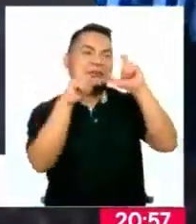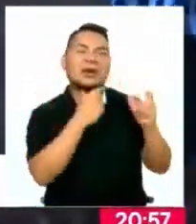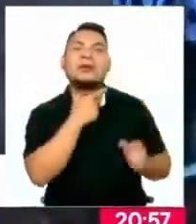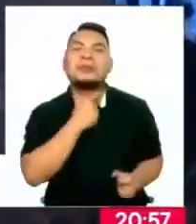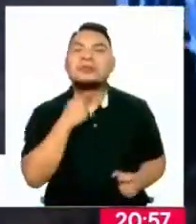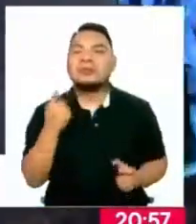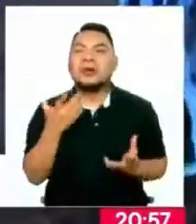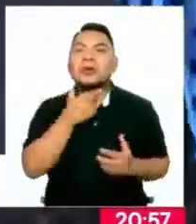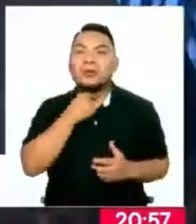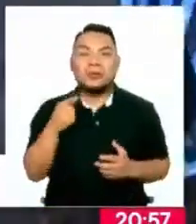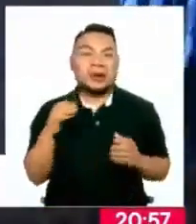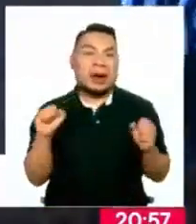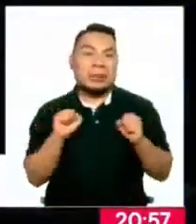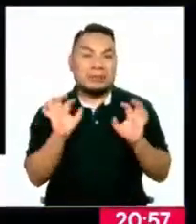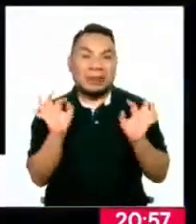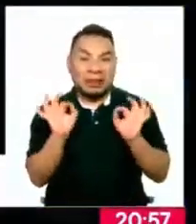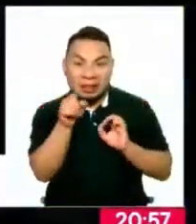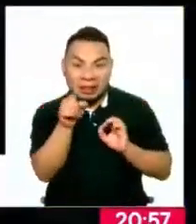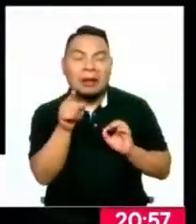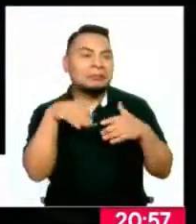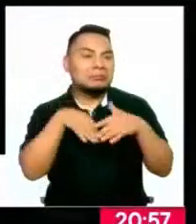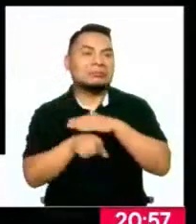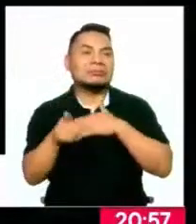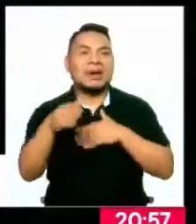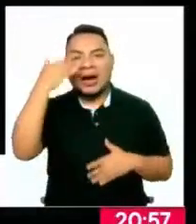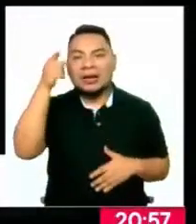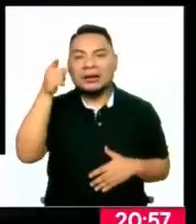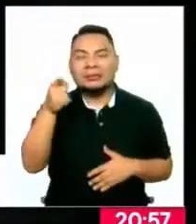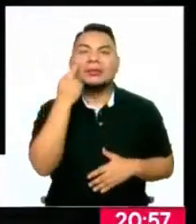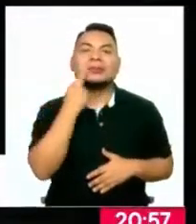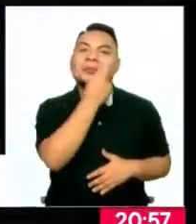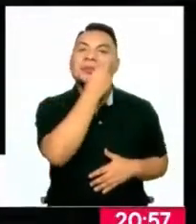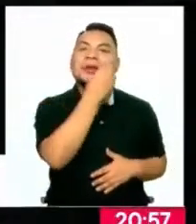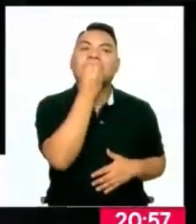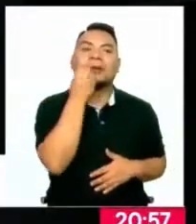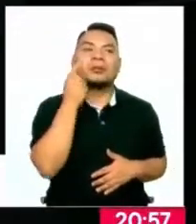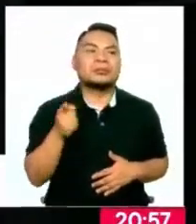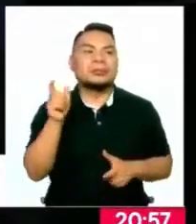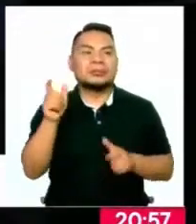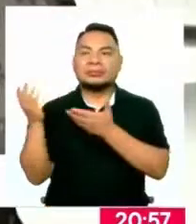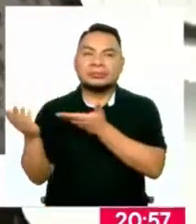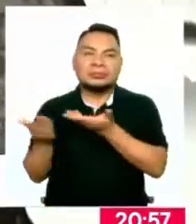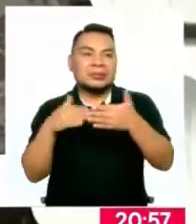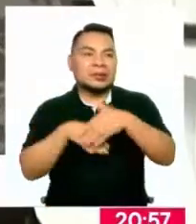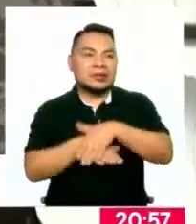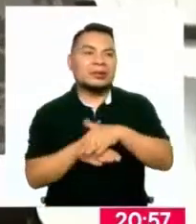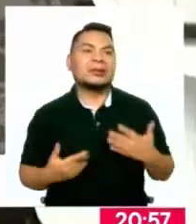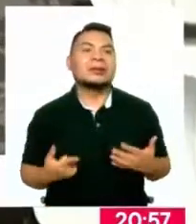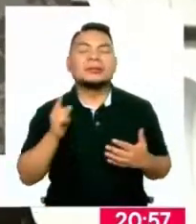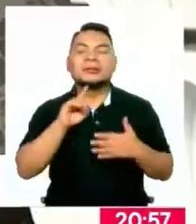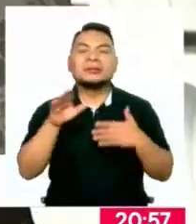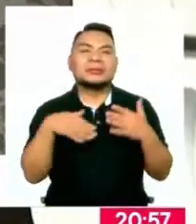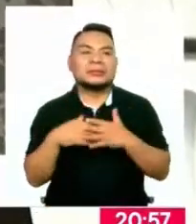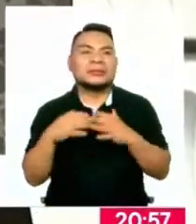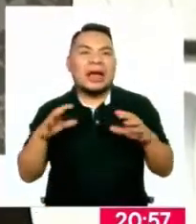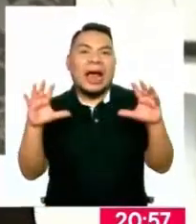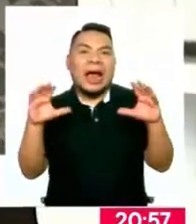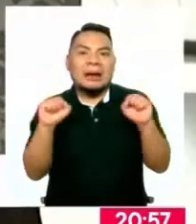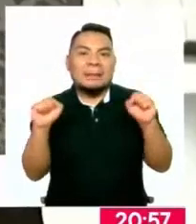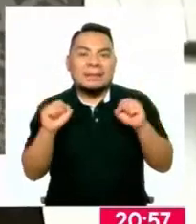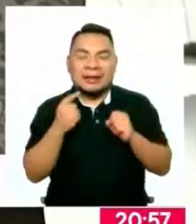Majid Al-Ansi. Esta experiencia, además de complacer el paladar de sus visitantes, también regala una buena descarga